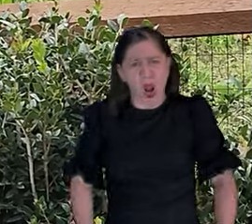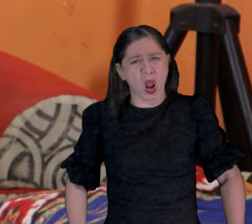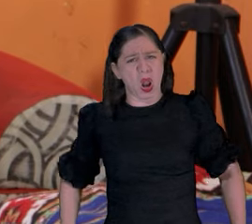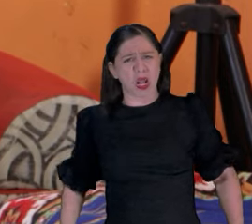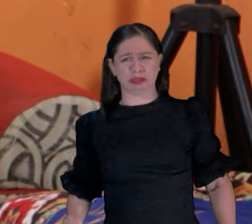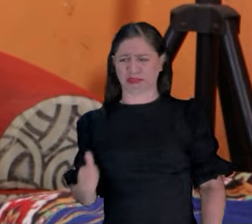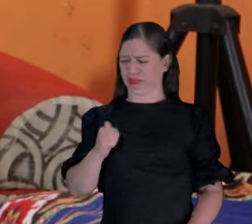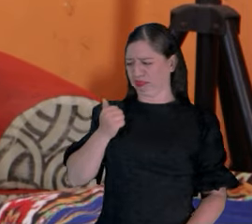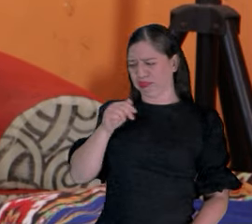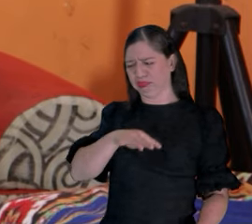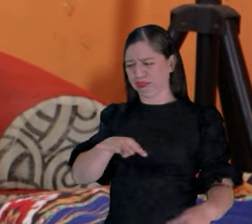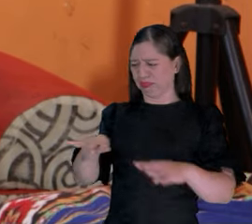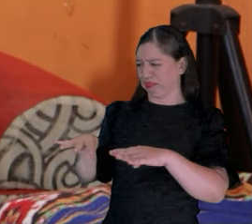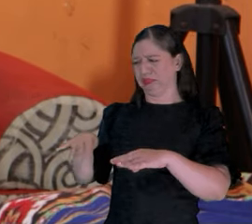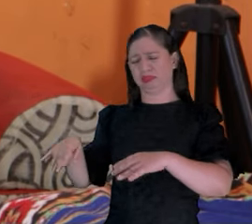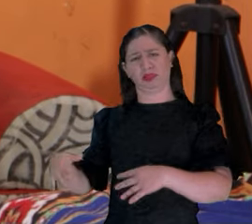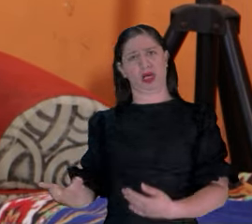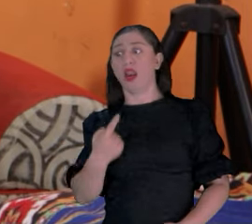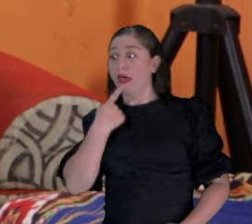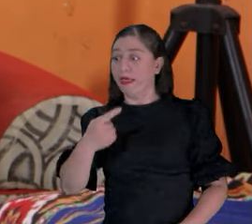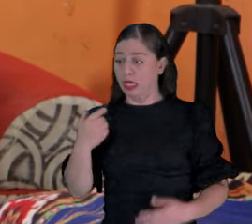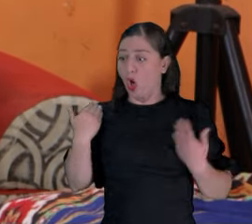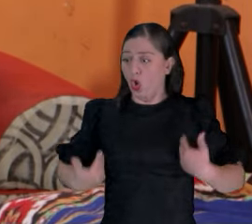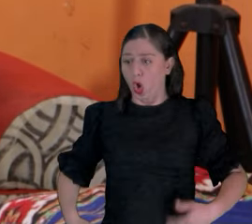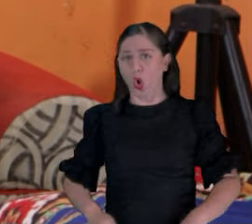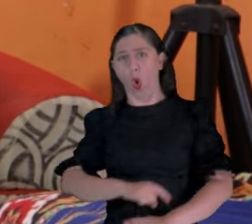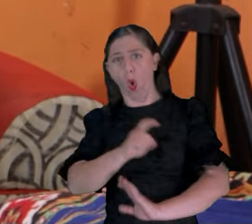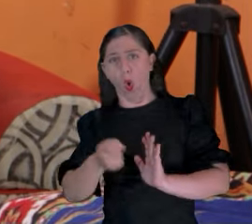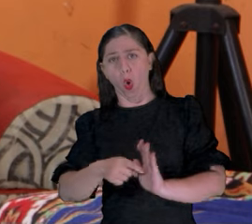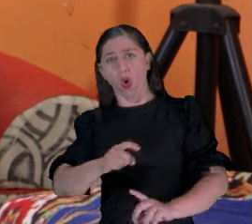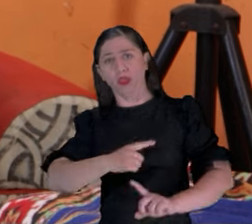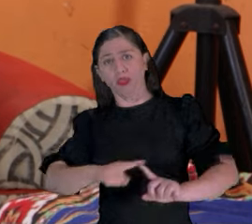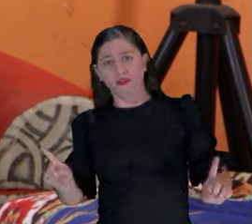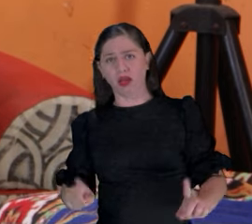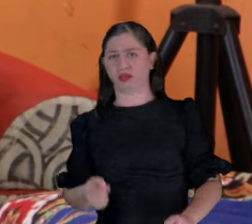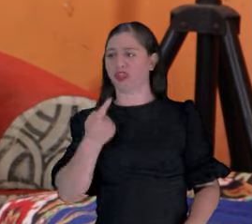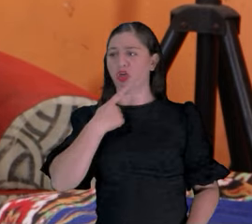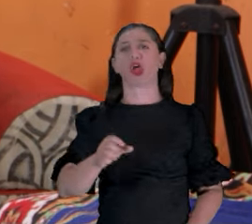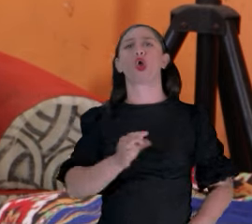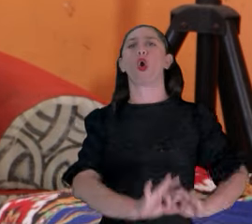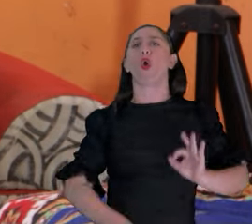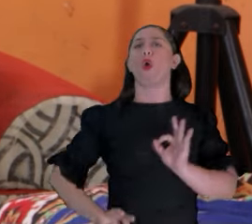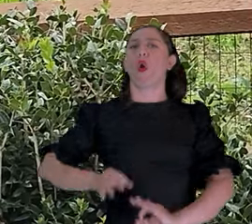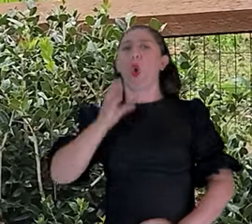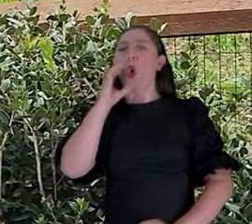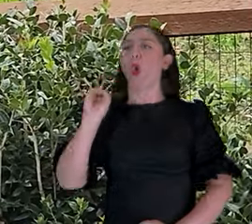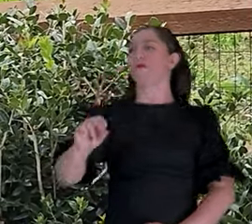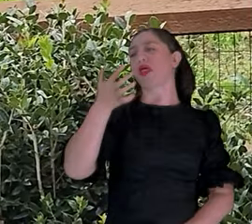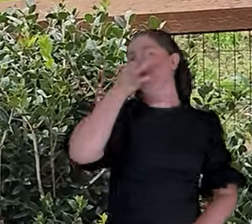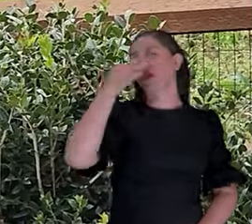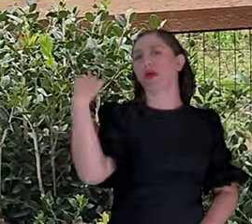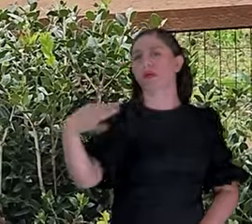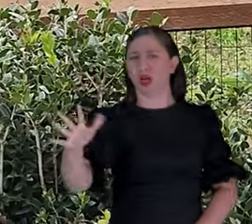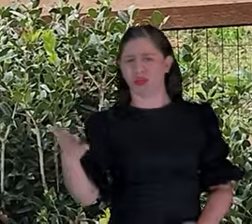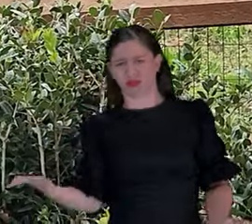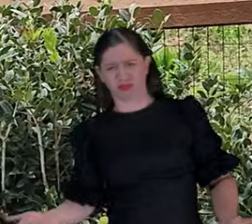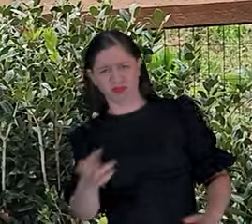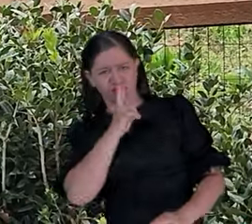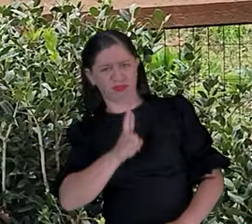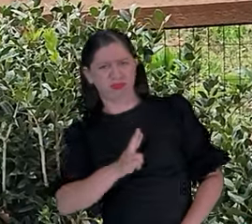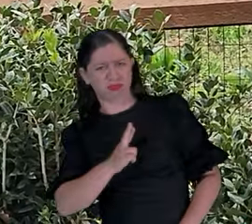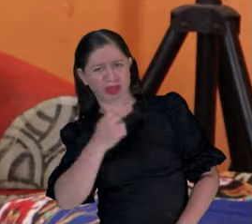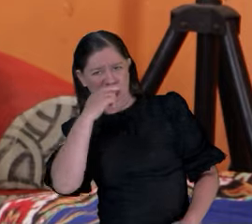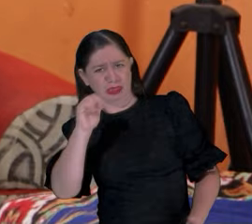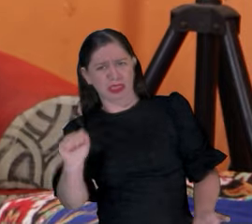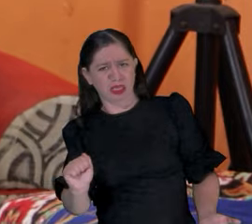se la pasa con unos chorchitos cortiticos por ahí mostrando todo. ¿Ah? Y le digo que se cure, me dice que no, que ella no está para para controlarle la hormona a